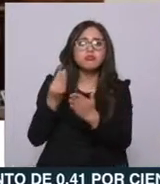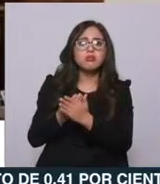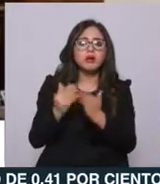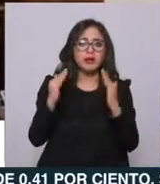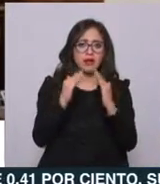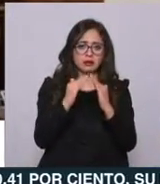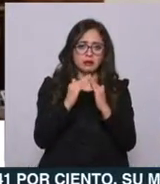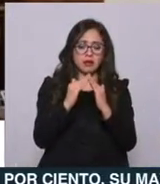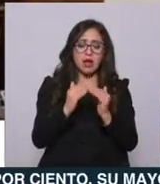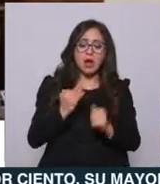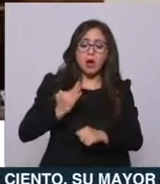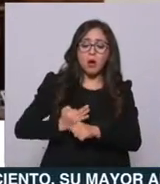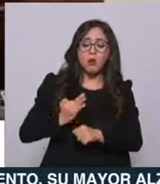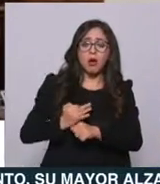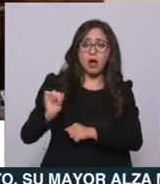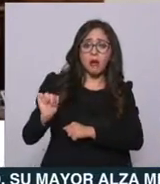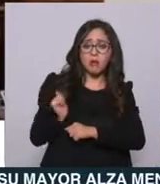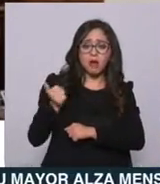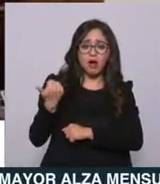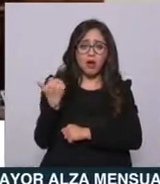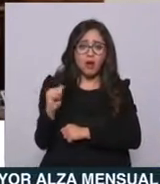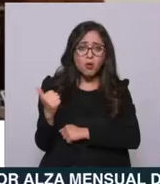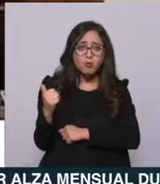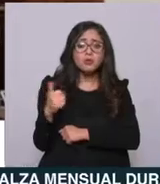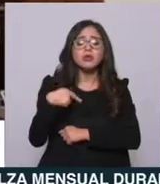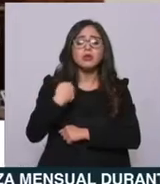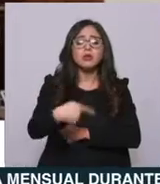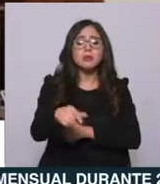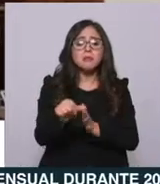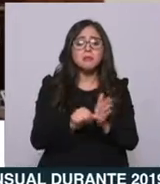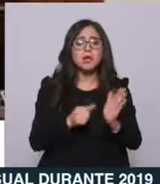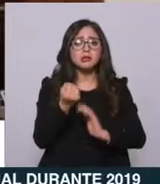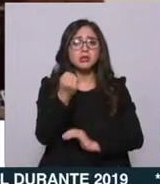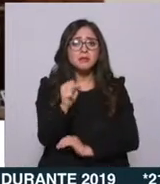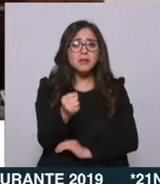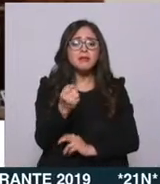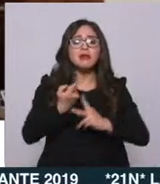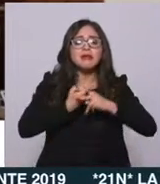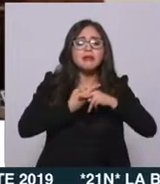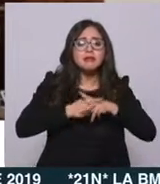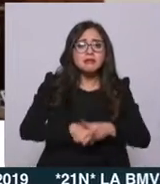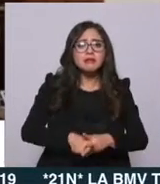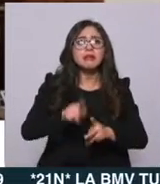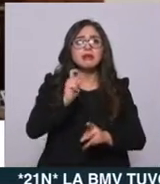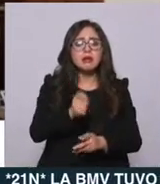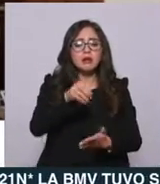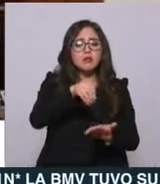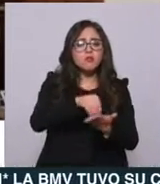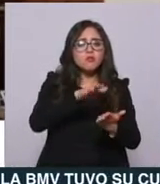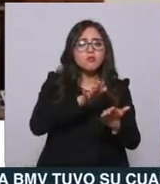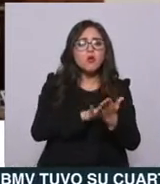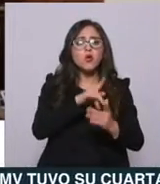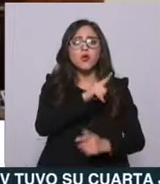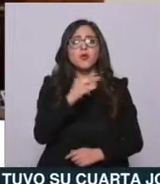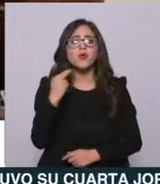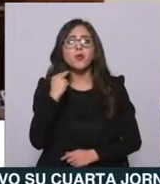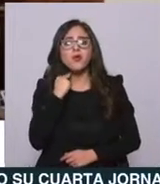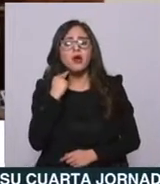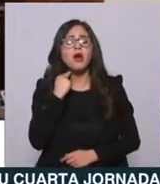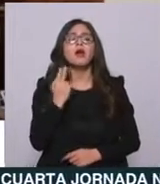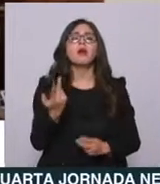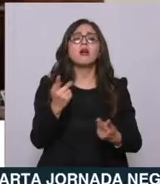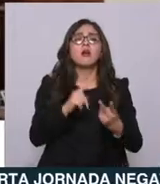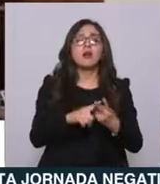en septiembre inicia el mes de los registros notariales, testamento,